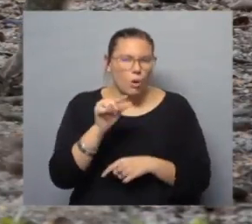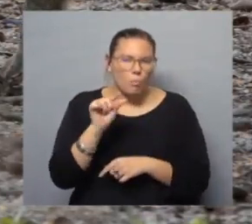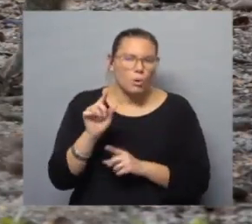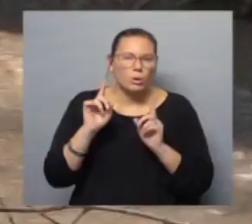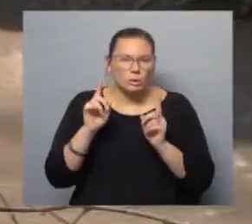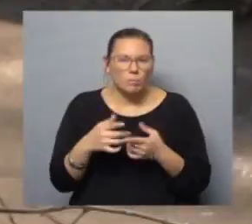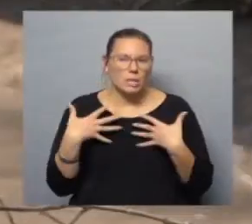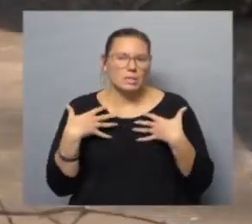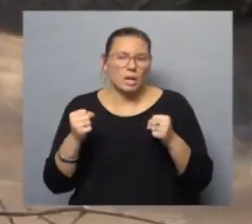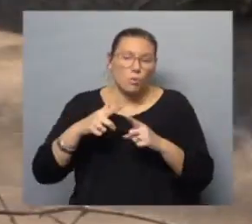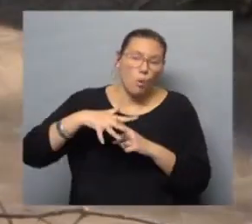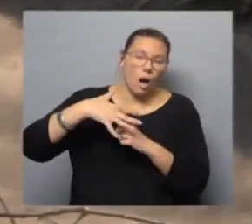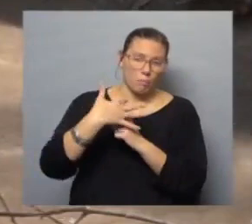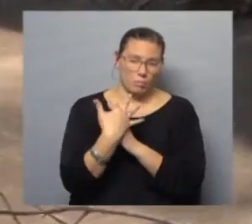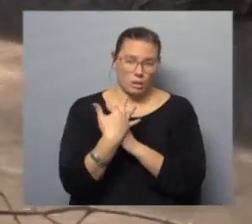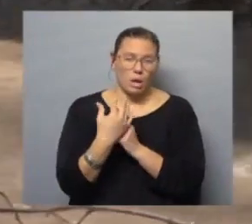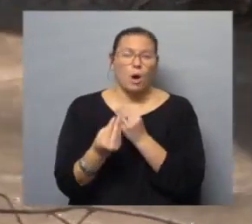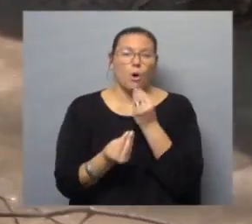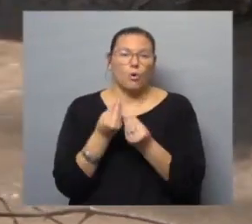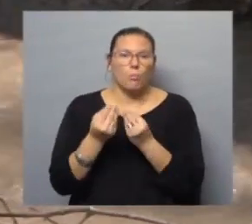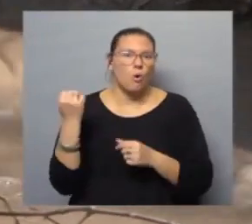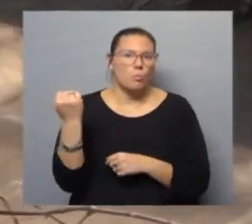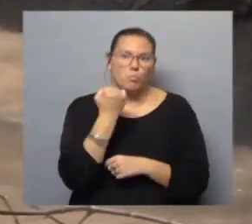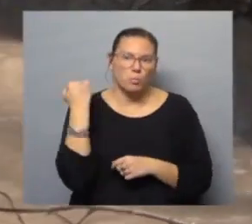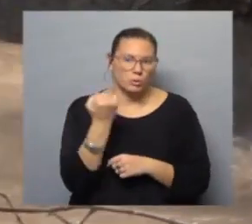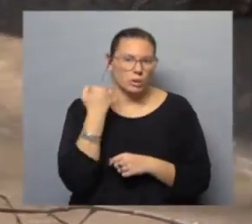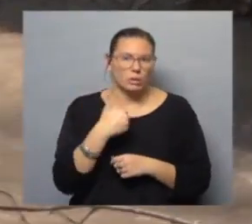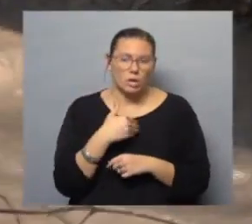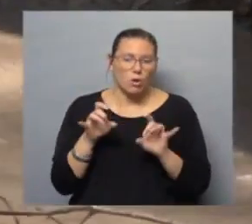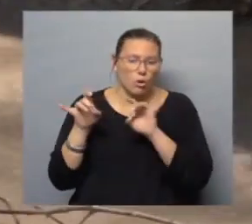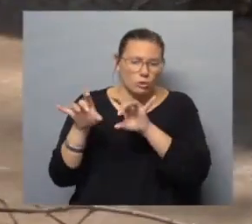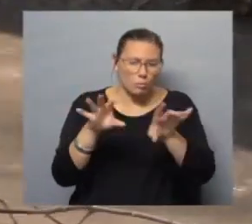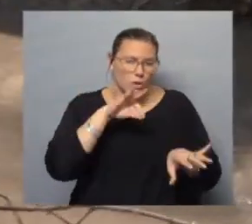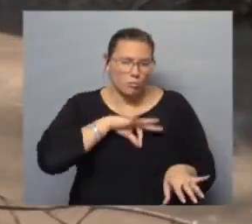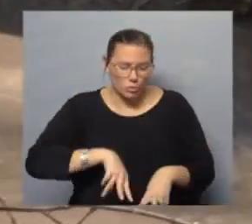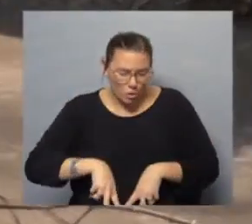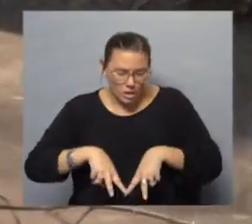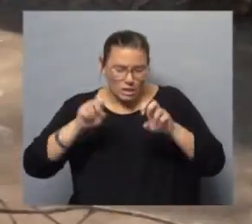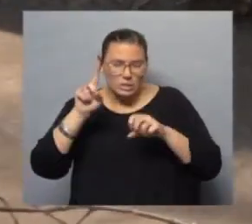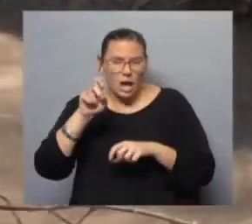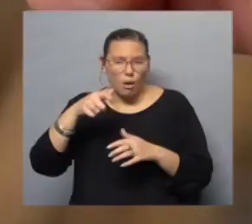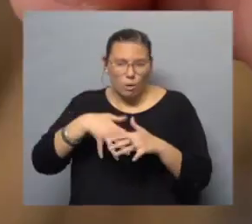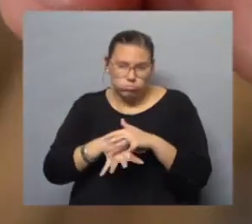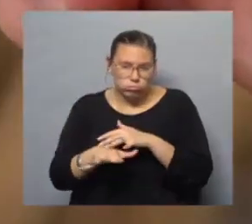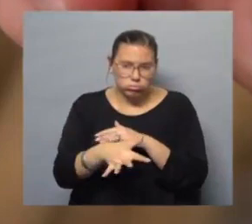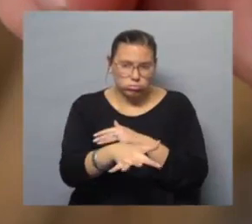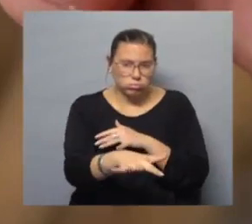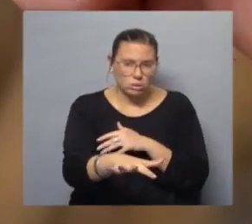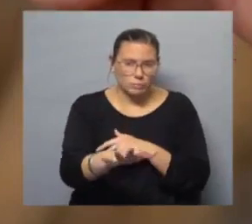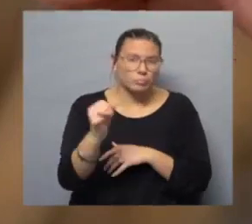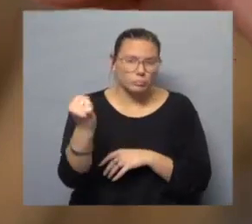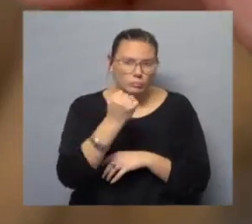también de la salud del ambiente, cómo el ambiente juega un rol también en la transmisión del virus. Si uno analiza las aguas residuales de ciudades